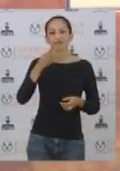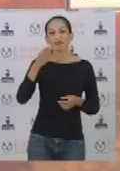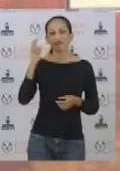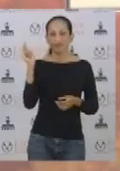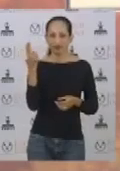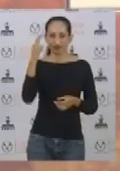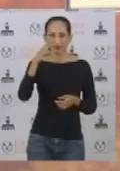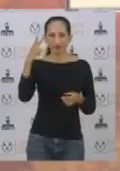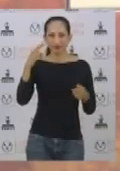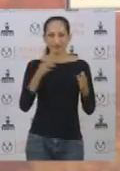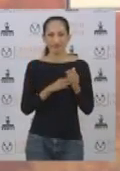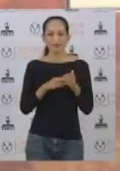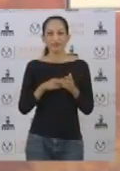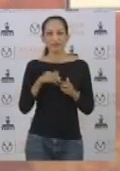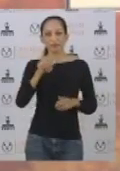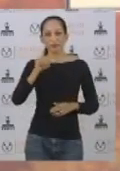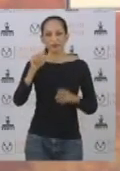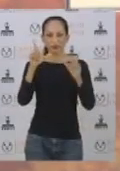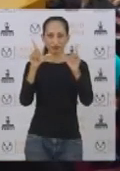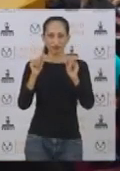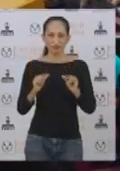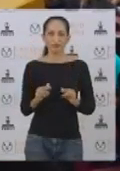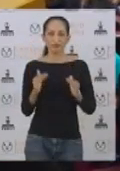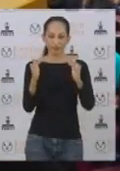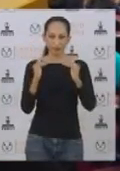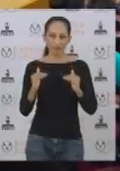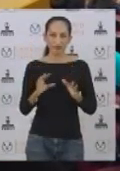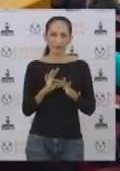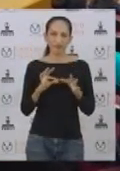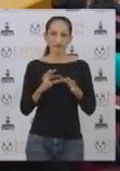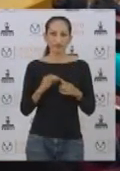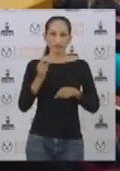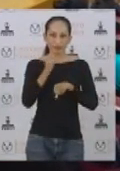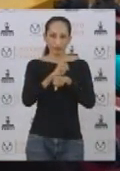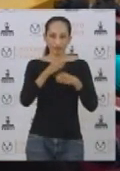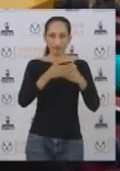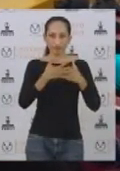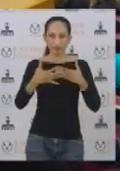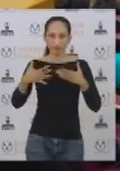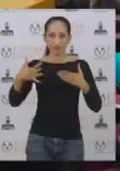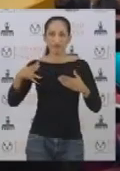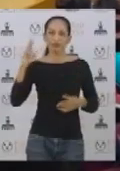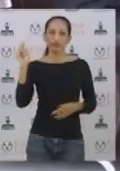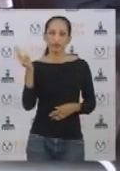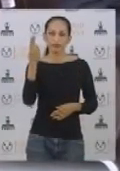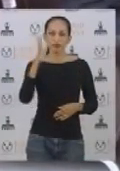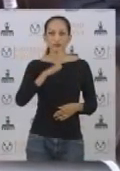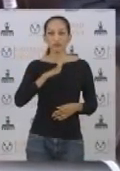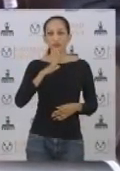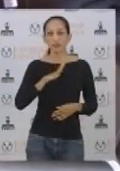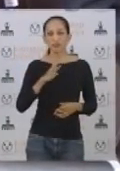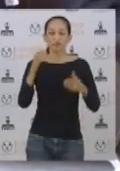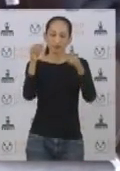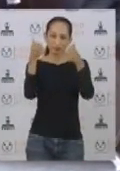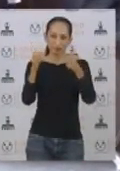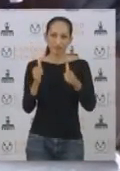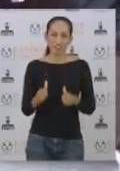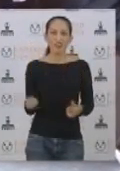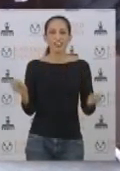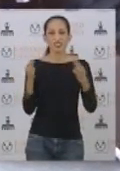le tenemos un resumen de todas las actividades. Durante toda una semana, la Universidad Autónoma de Tamaulipas se vistió de